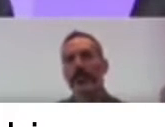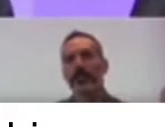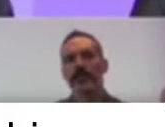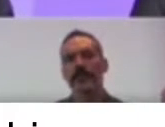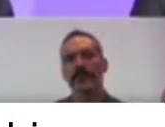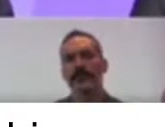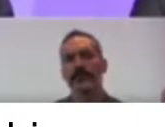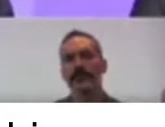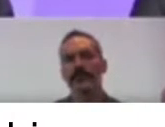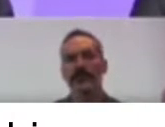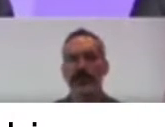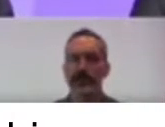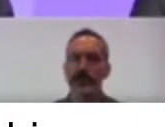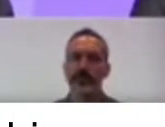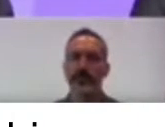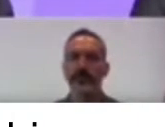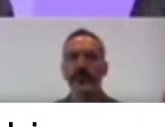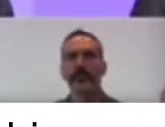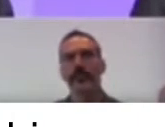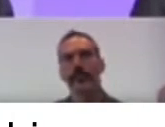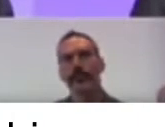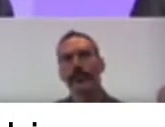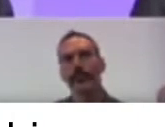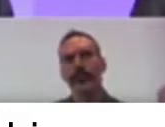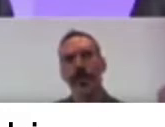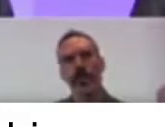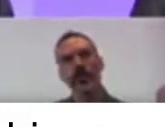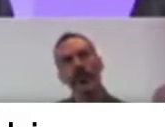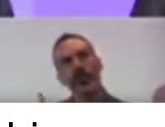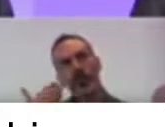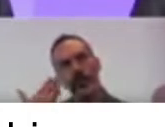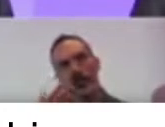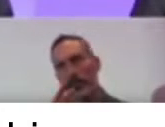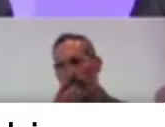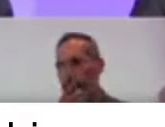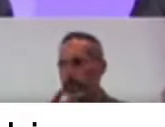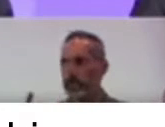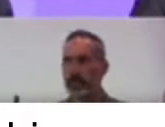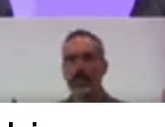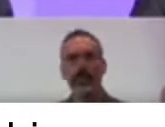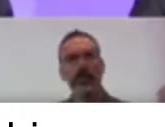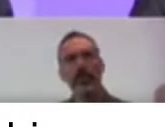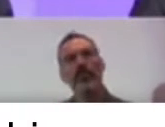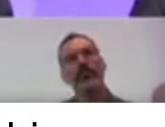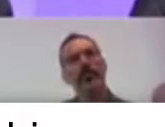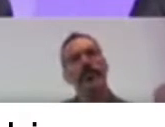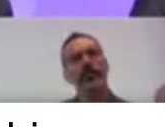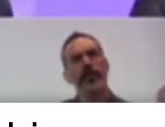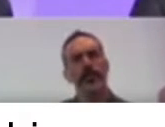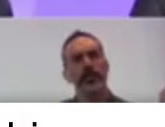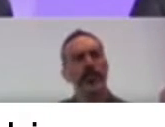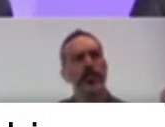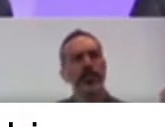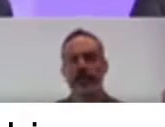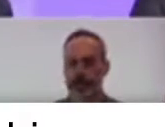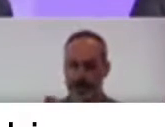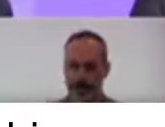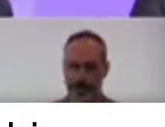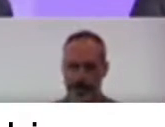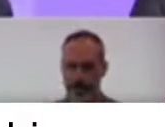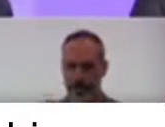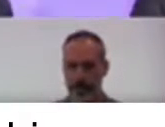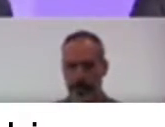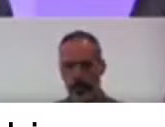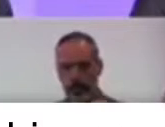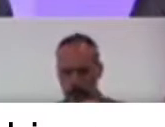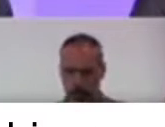énfasis que en estas situaciones han estado presentes héroes y heroínas que cuidan de todos